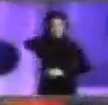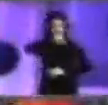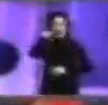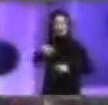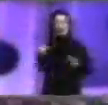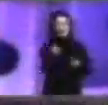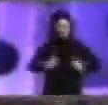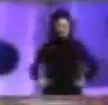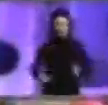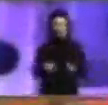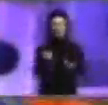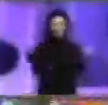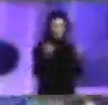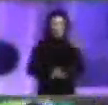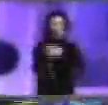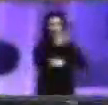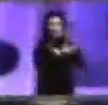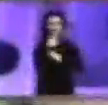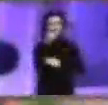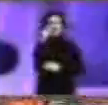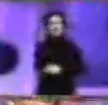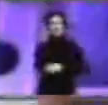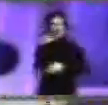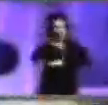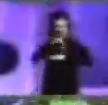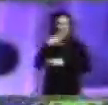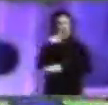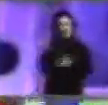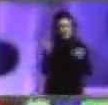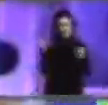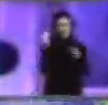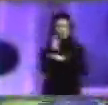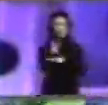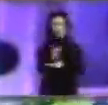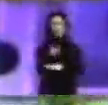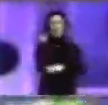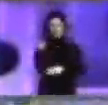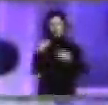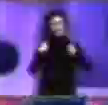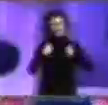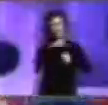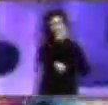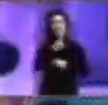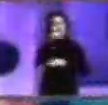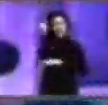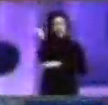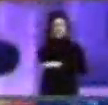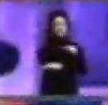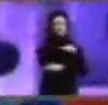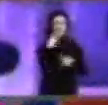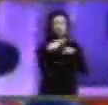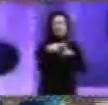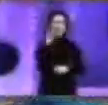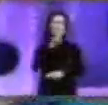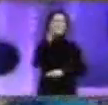chiquilla? La vida de esa pequeña no se entera, vale mucho más que los políticos y sus